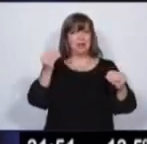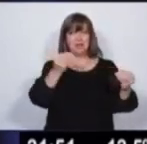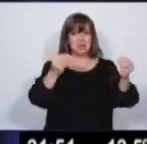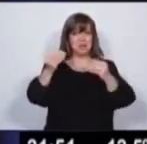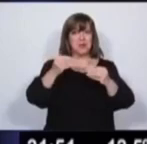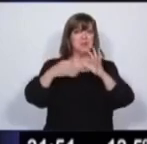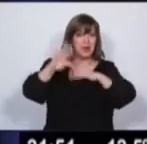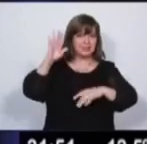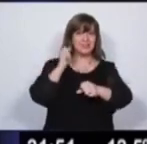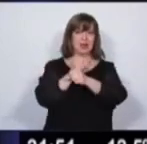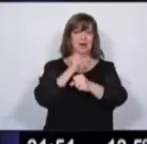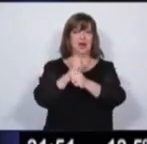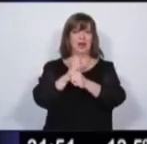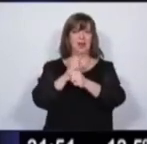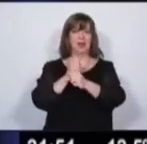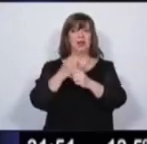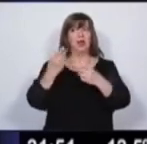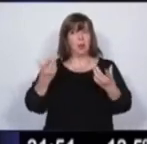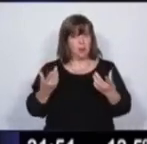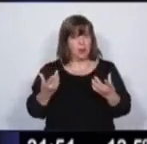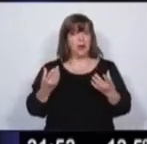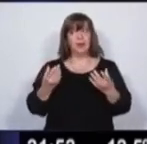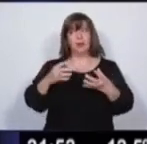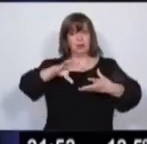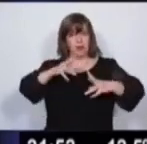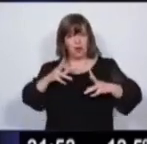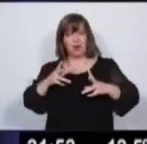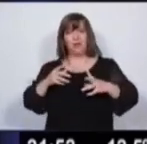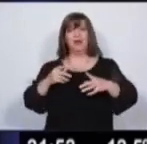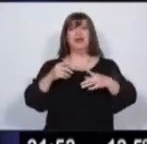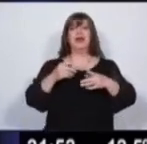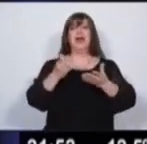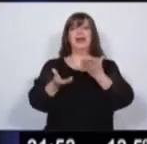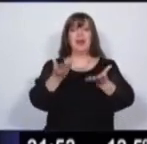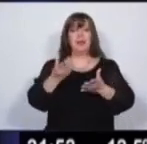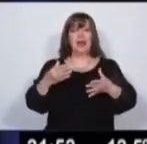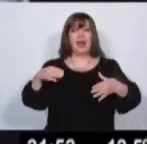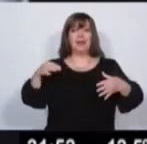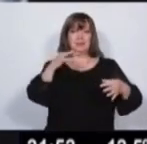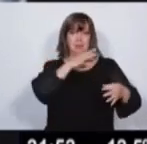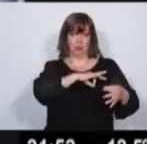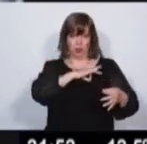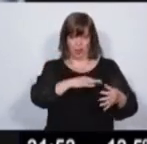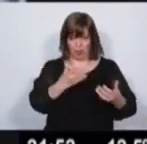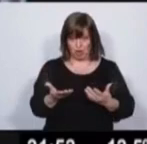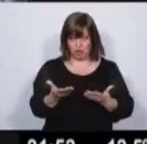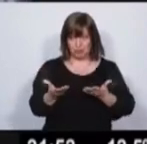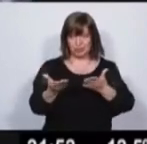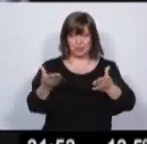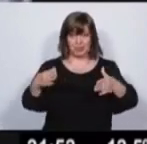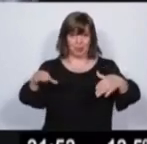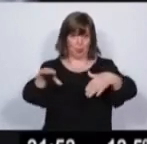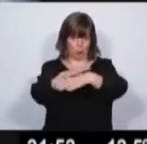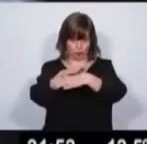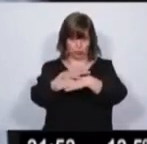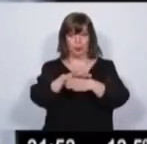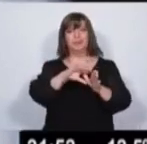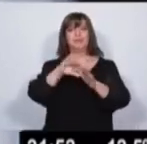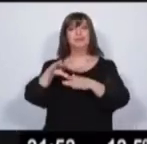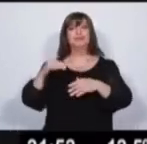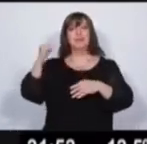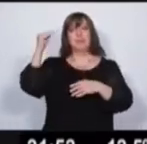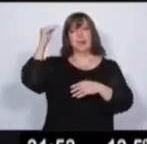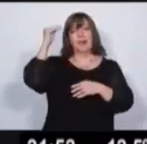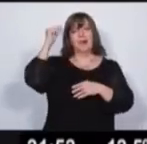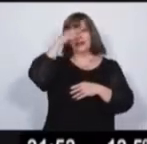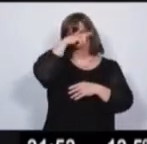para eso tenemos que formalizar el empleo también equiparar Los sueldos a la canasta familiar Gracias candidato le damos lugar ahora a Omar parisi